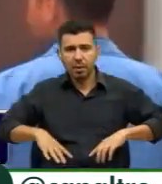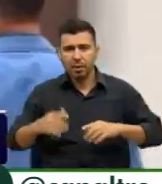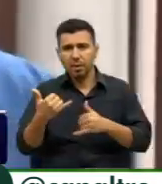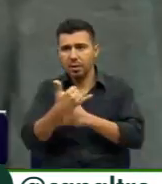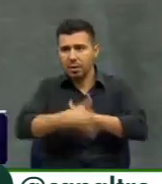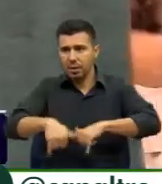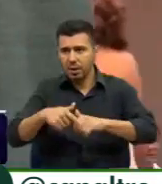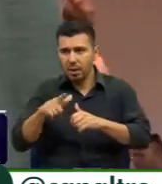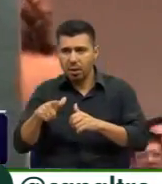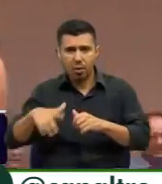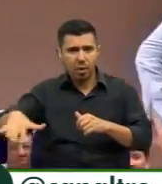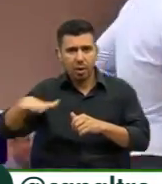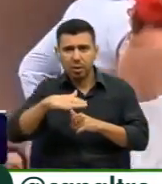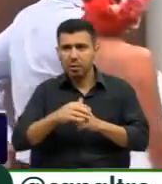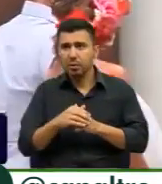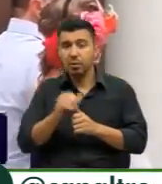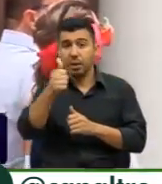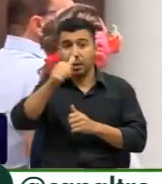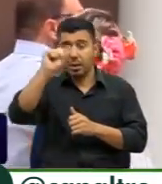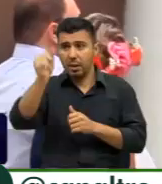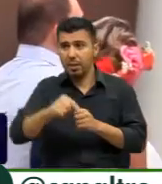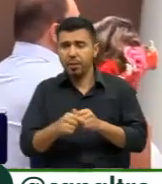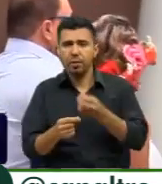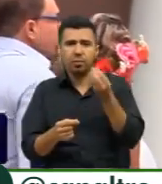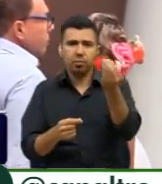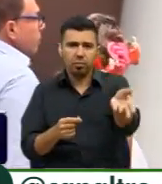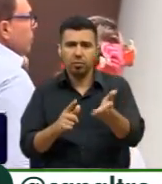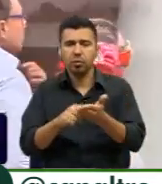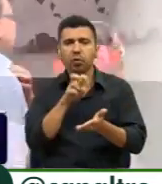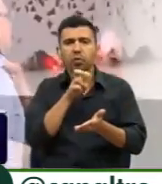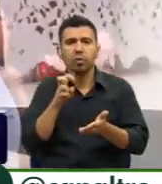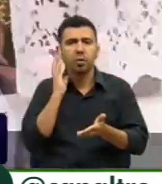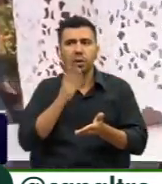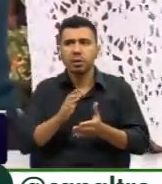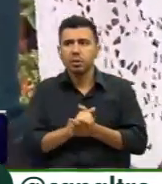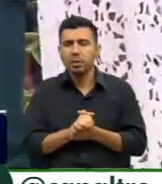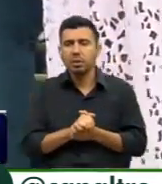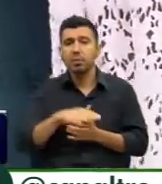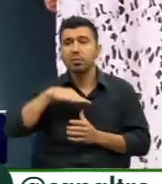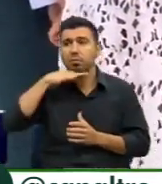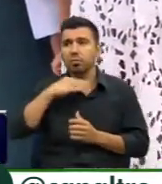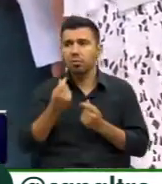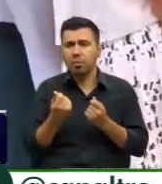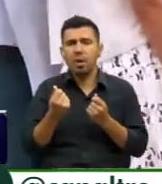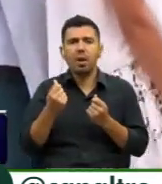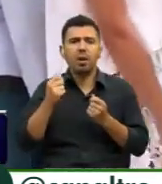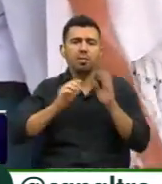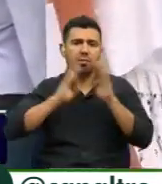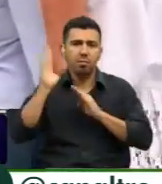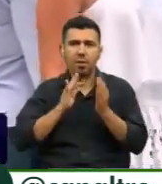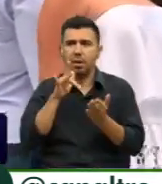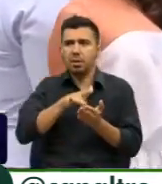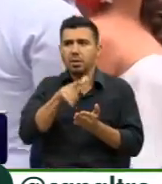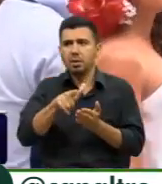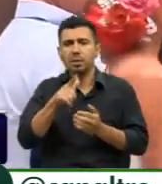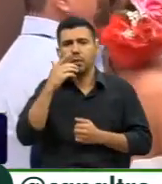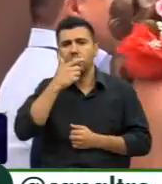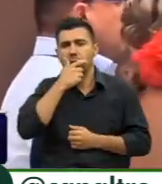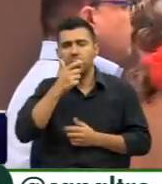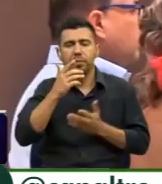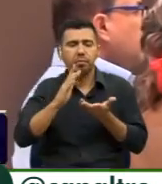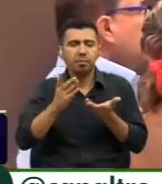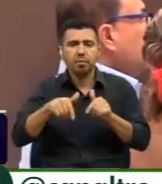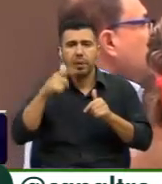el 10% de los recaudos será para la señorita Norte de Santander y lo que será su participación en el Reinado Nacional de la